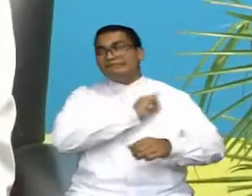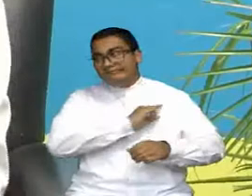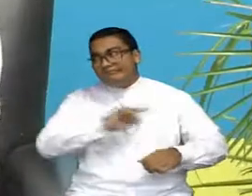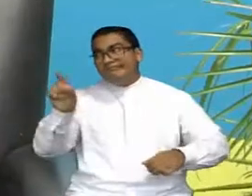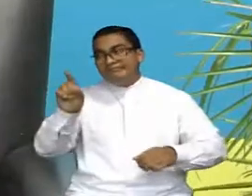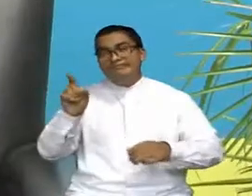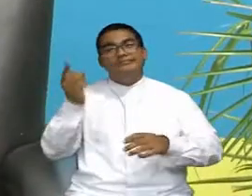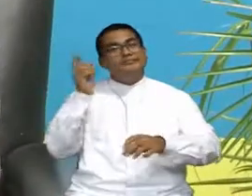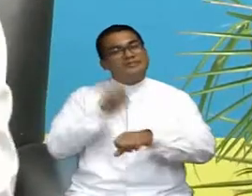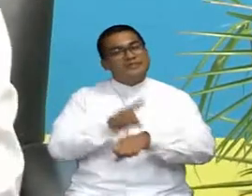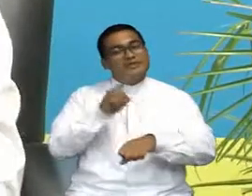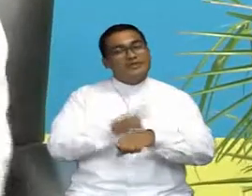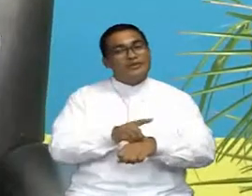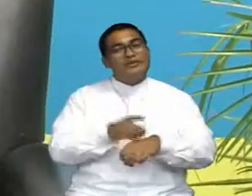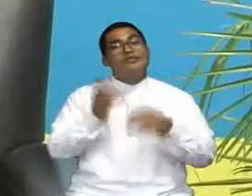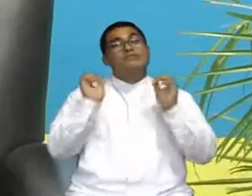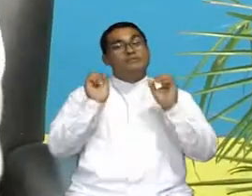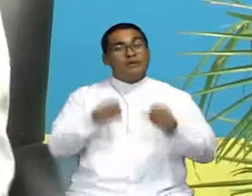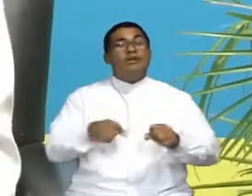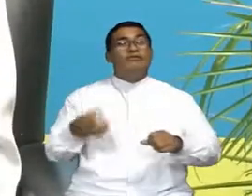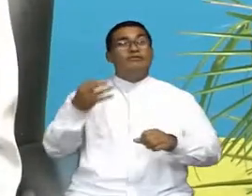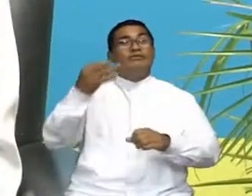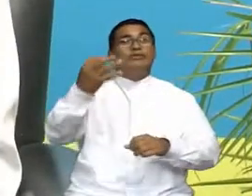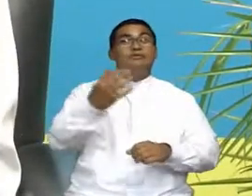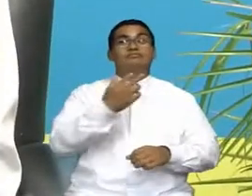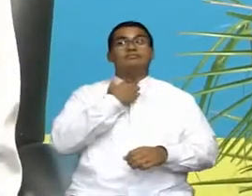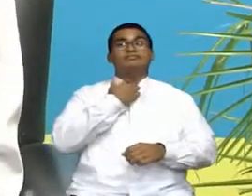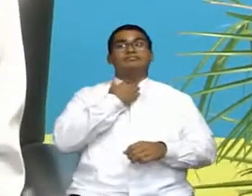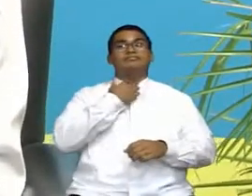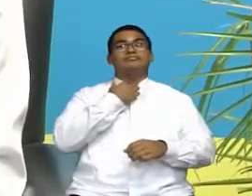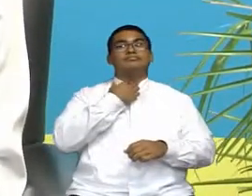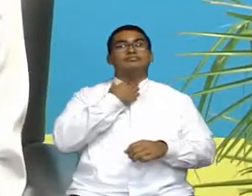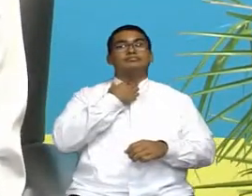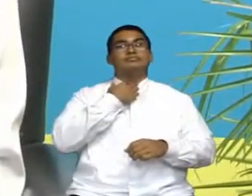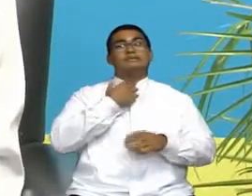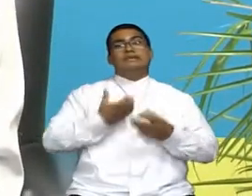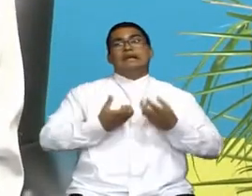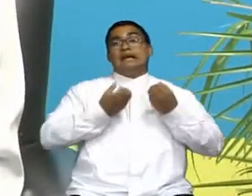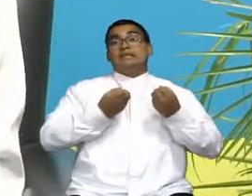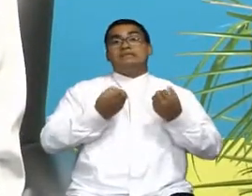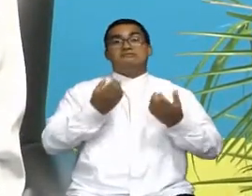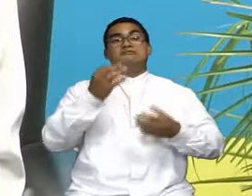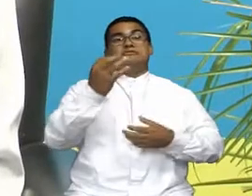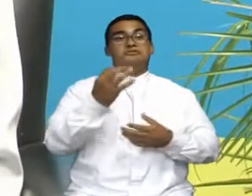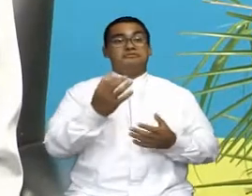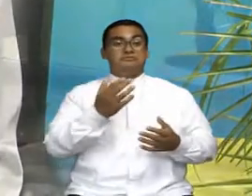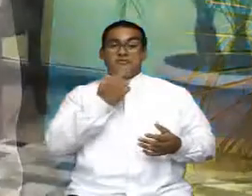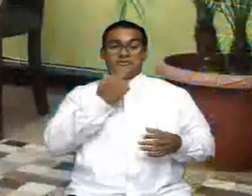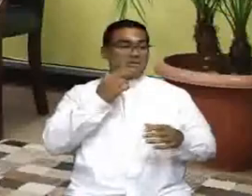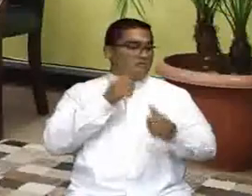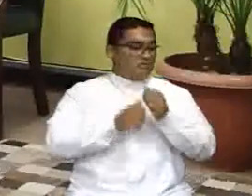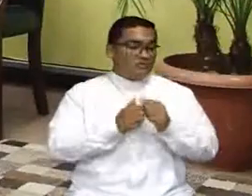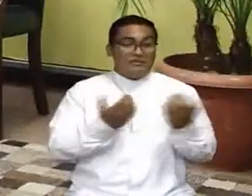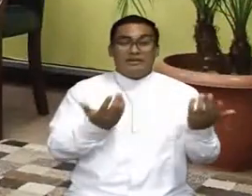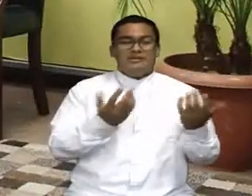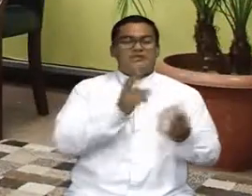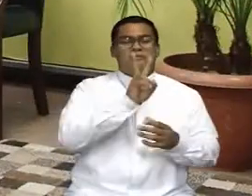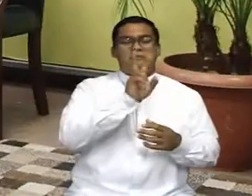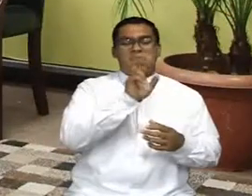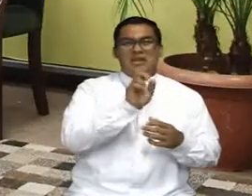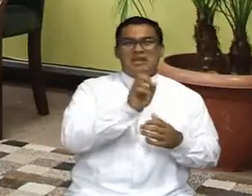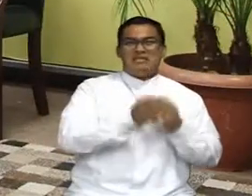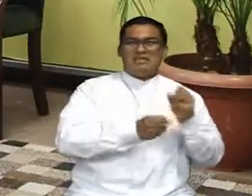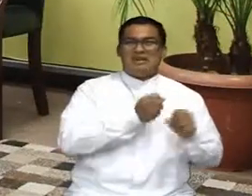sintomatología florida en este momento, pero la puede presentar posteriormente. Bueno, por ejemplo, sí. Quizá ahorita tiene 20, 25 años, está